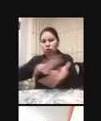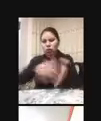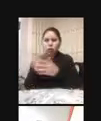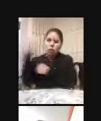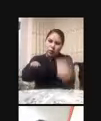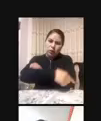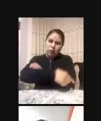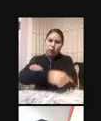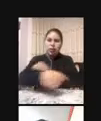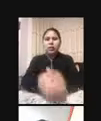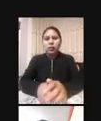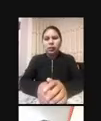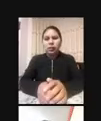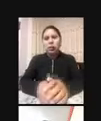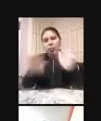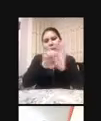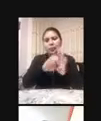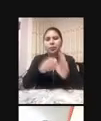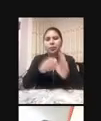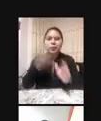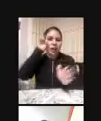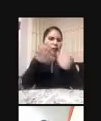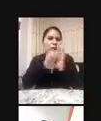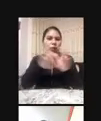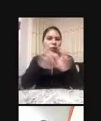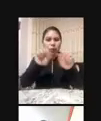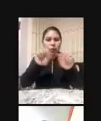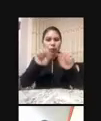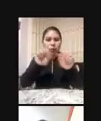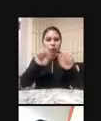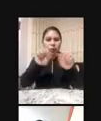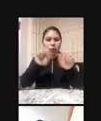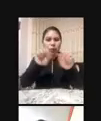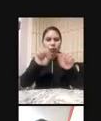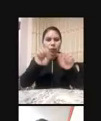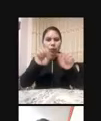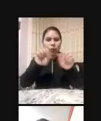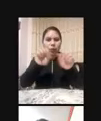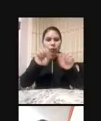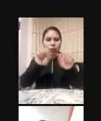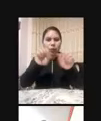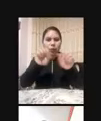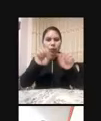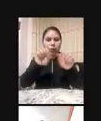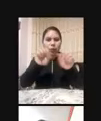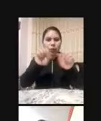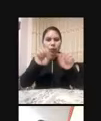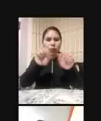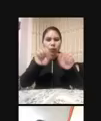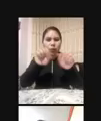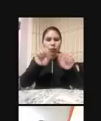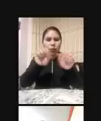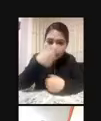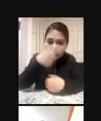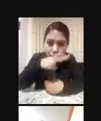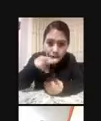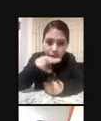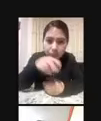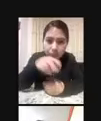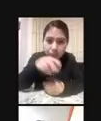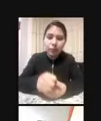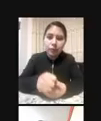las rutinas. Bueno, ahí están, como ustedes observan, está el como a qué hora me levanto,